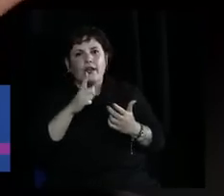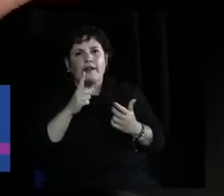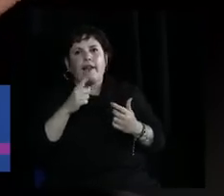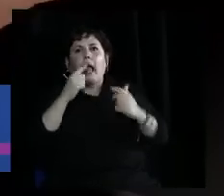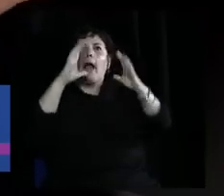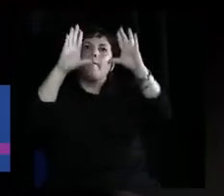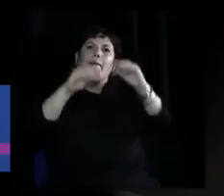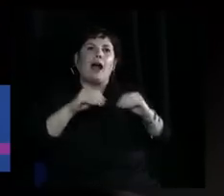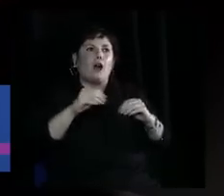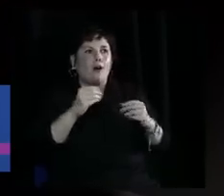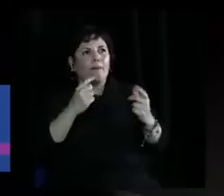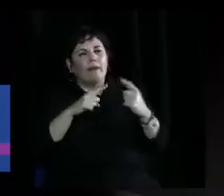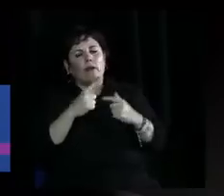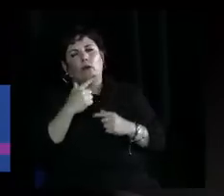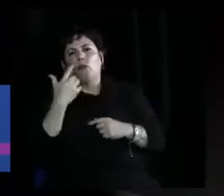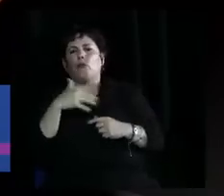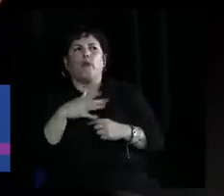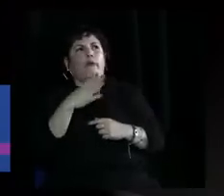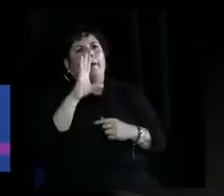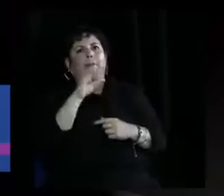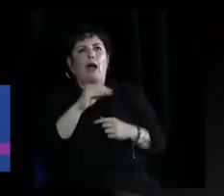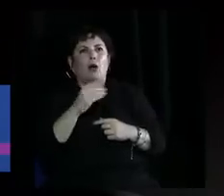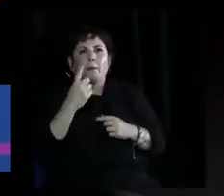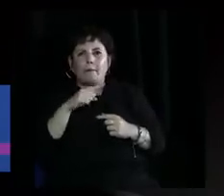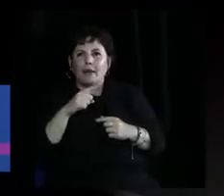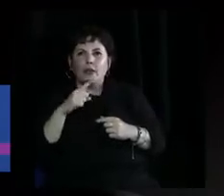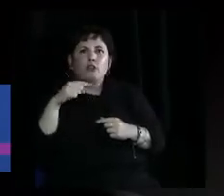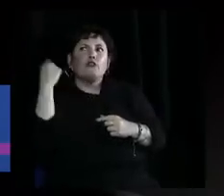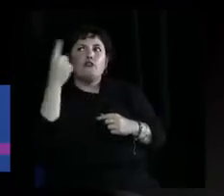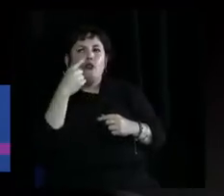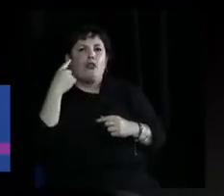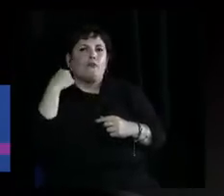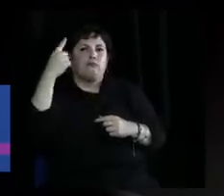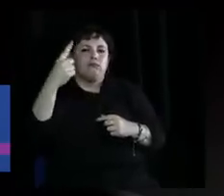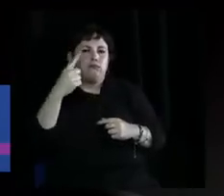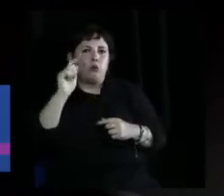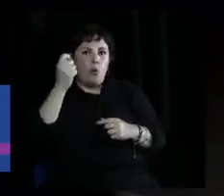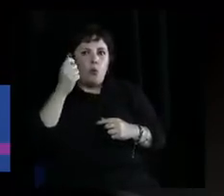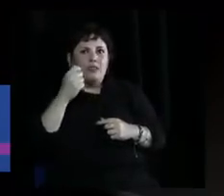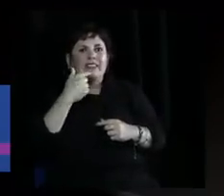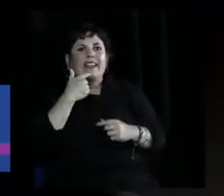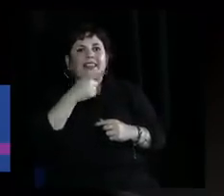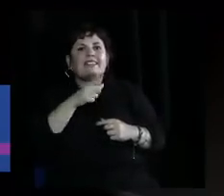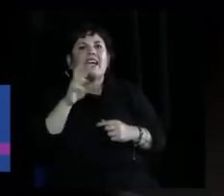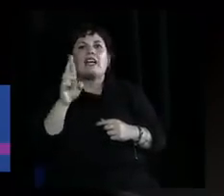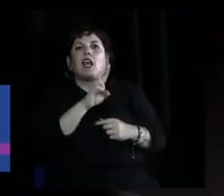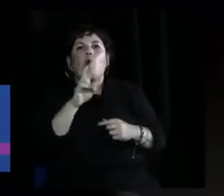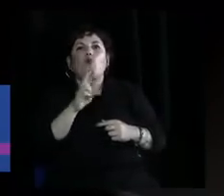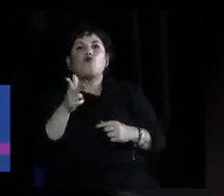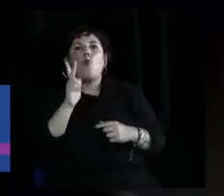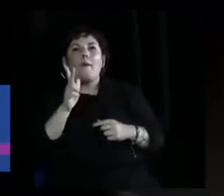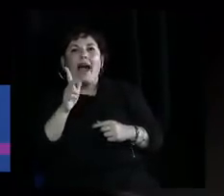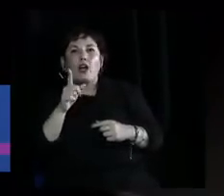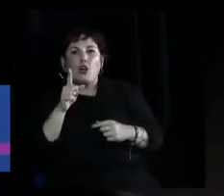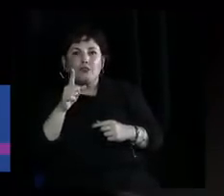apagón, pero en realidad todas las gerencias identifican, bueno, acá en recursos humanos, en una empresa